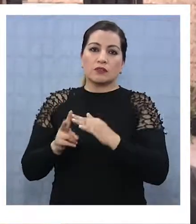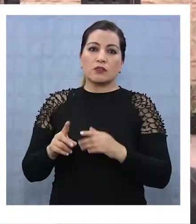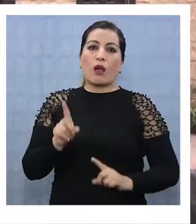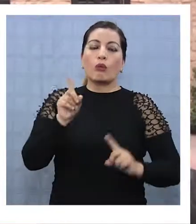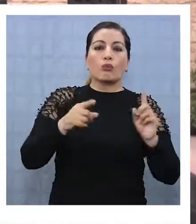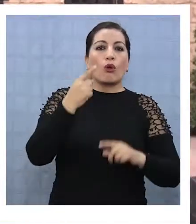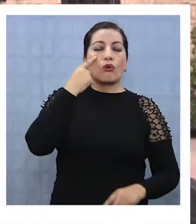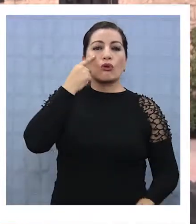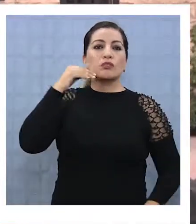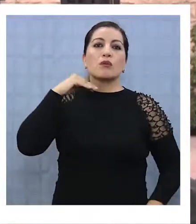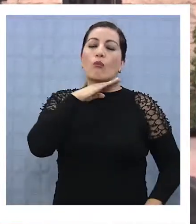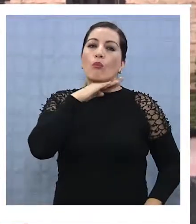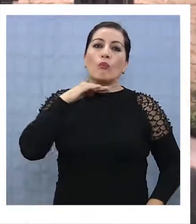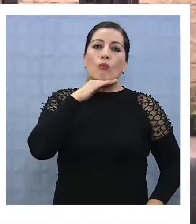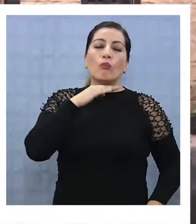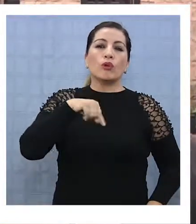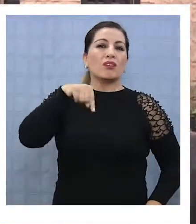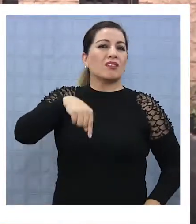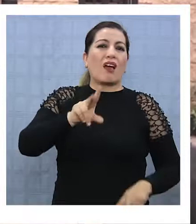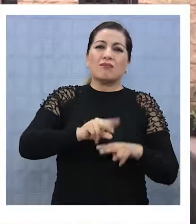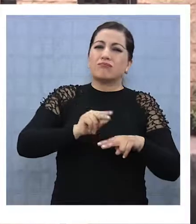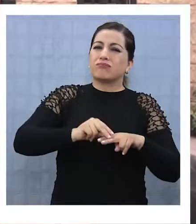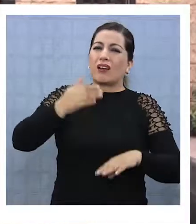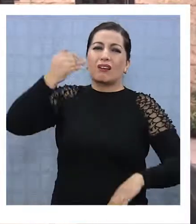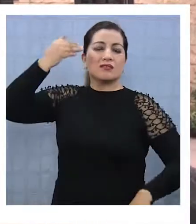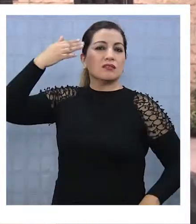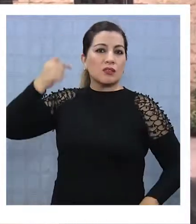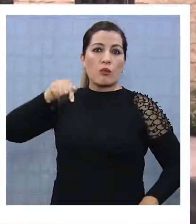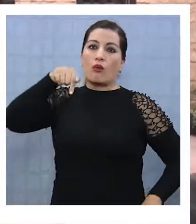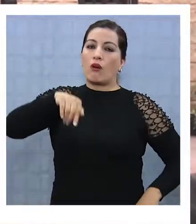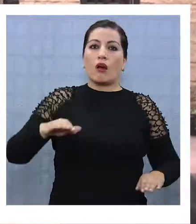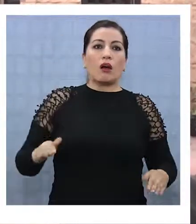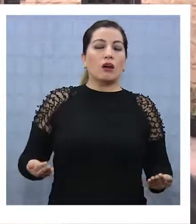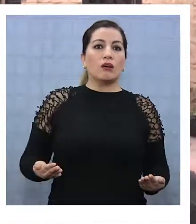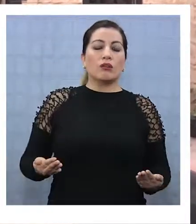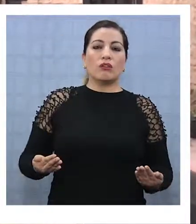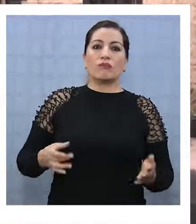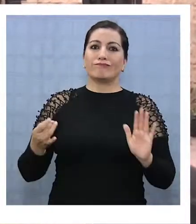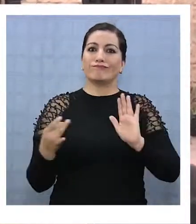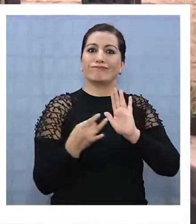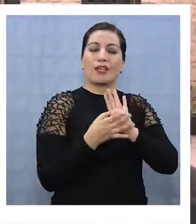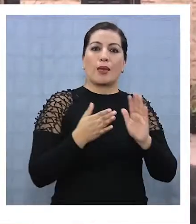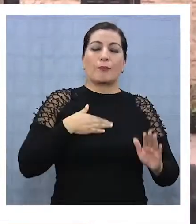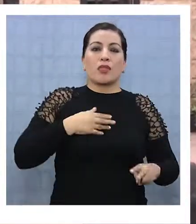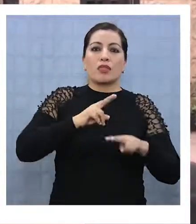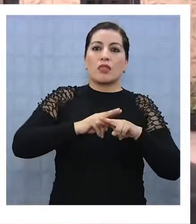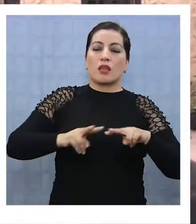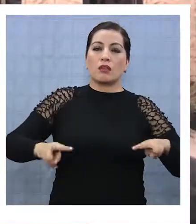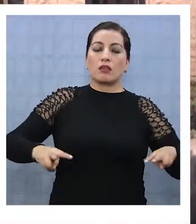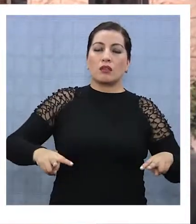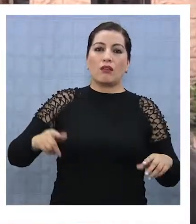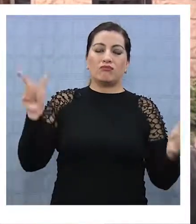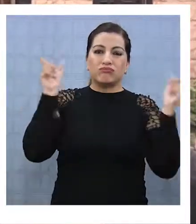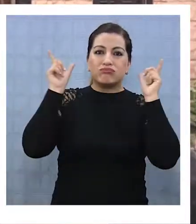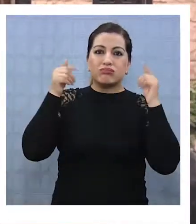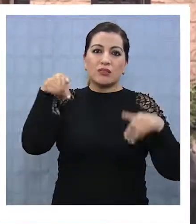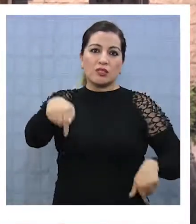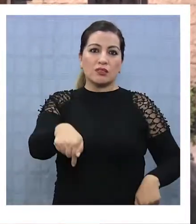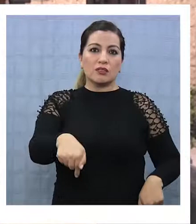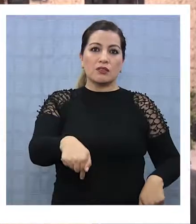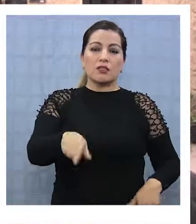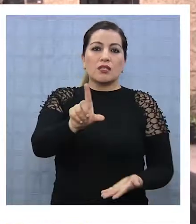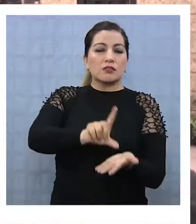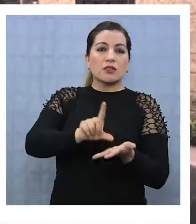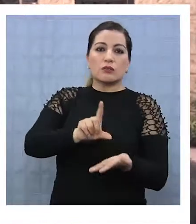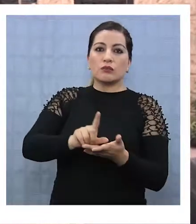considerar para todos los que conocen El Morro es un barrio muy longevo, por lo tanto hoy día esto viene a vulnerar la tranquilidad de los vecinos.